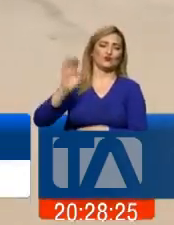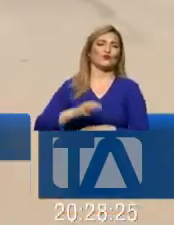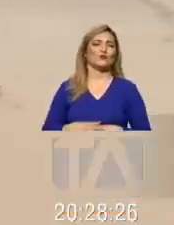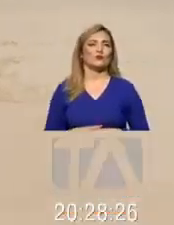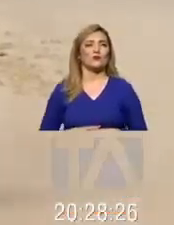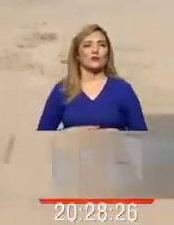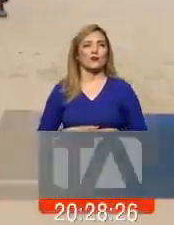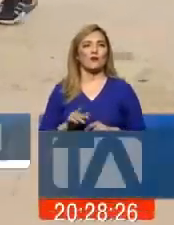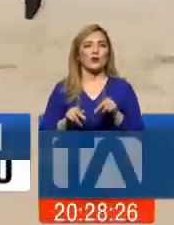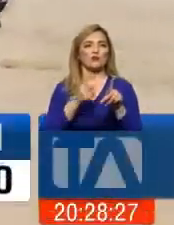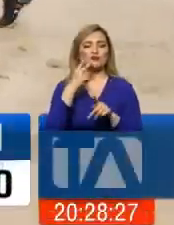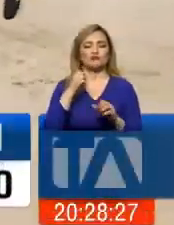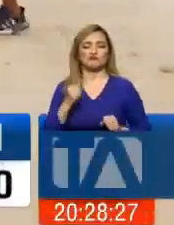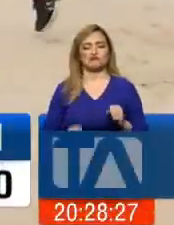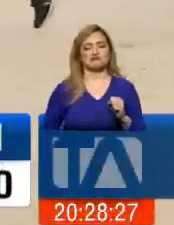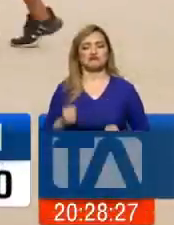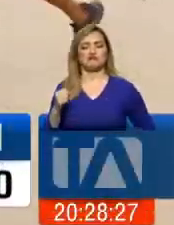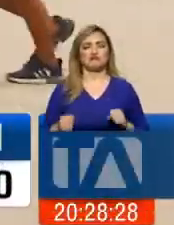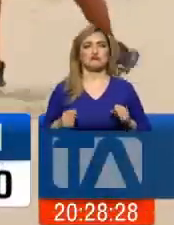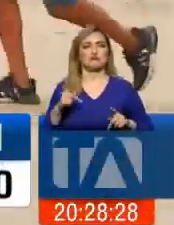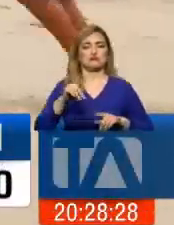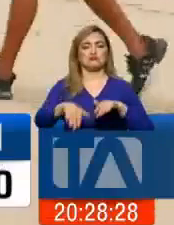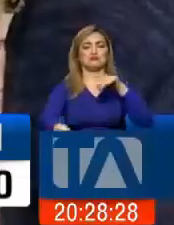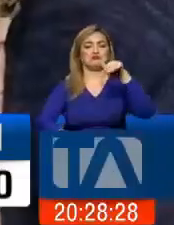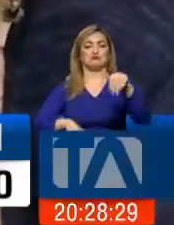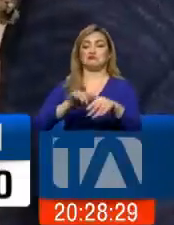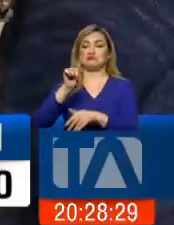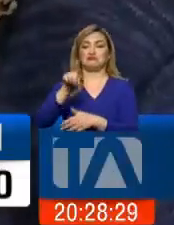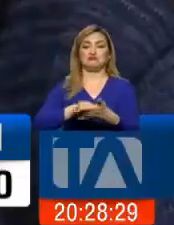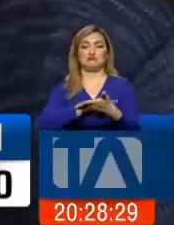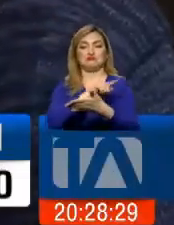ahora en la playa solo se puede trotar, no hay permiso para nada más.